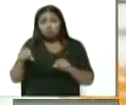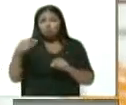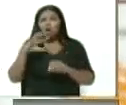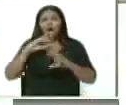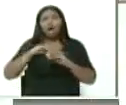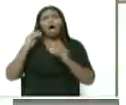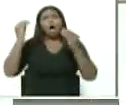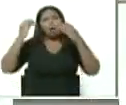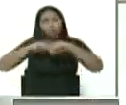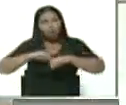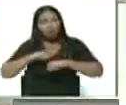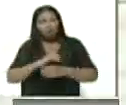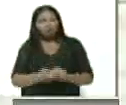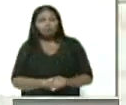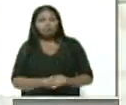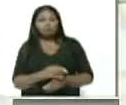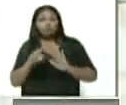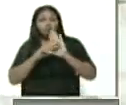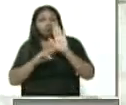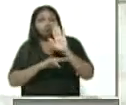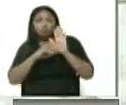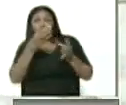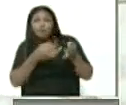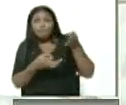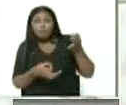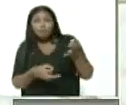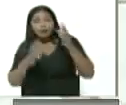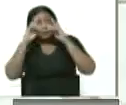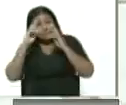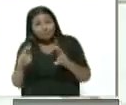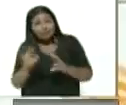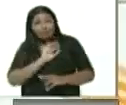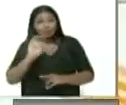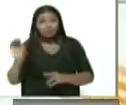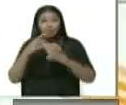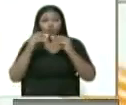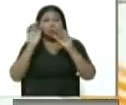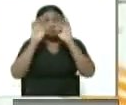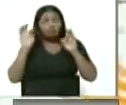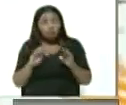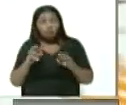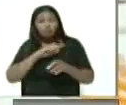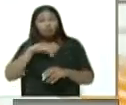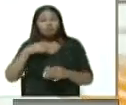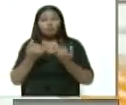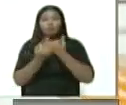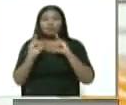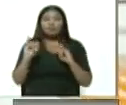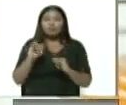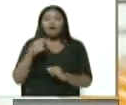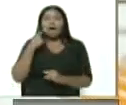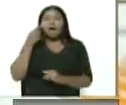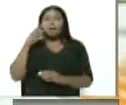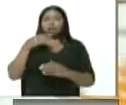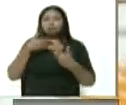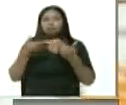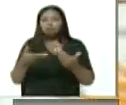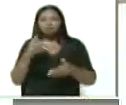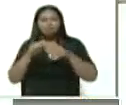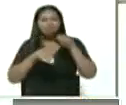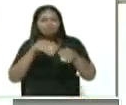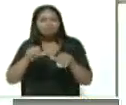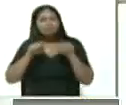establece el nuestra nuestra carta magna de respetar la soberanía y respetar nuestra independencia pues por supuesto serán los otros pasos